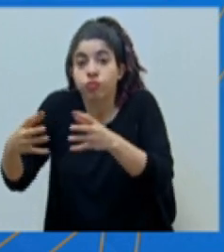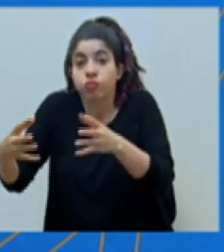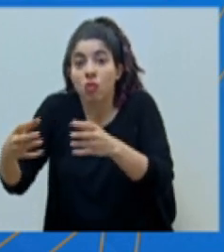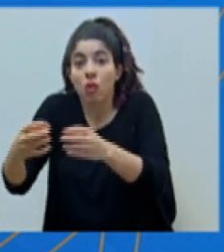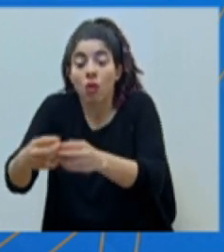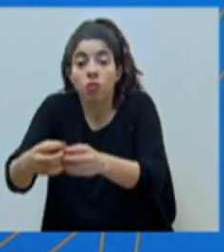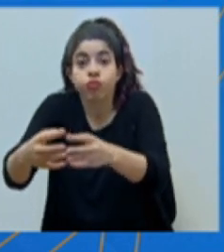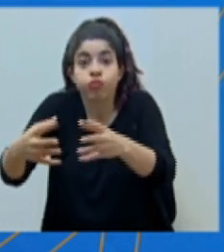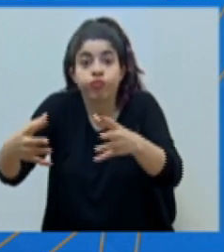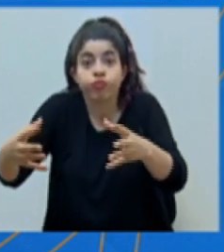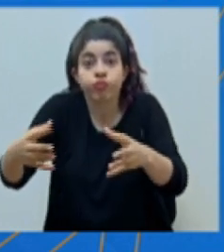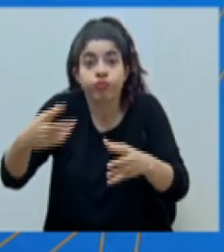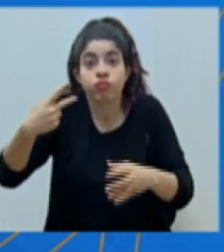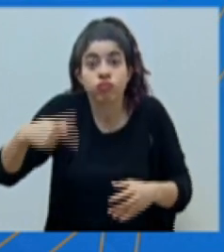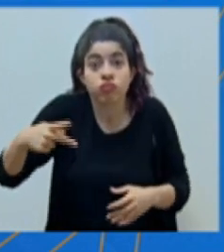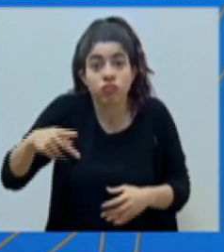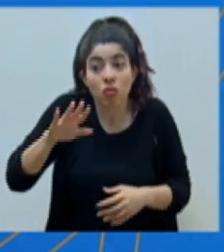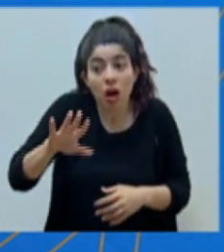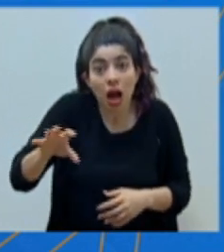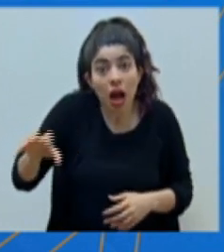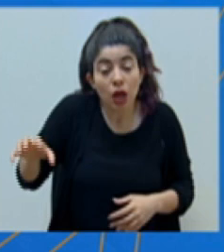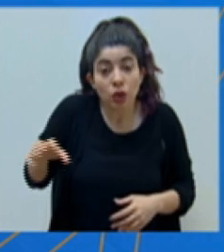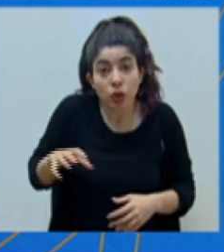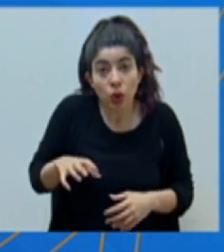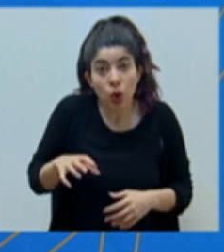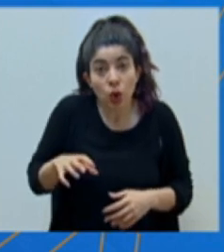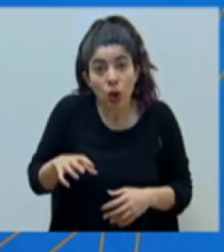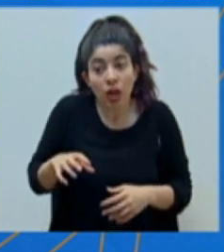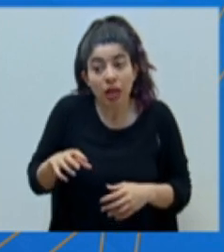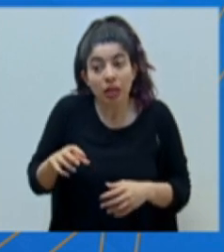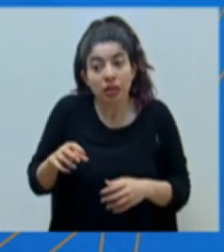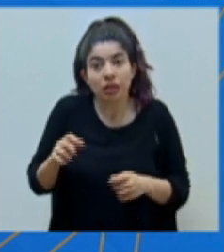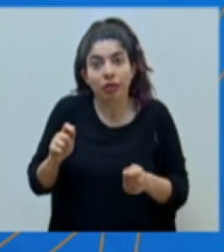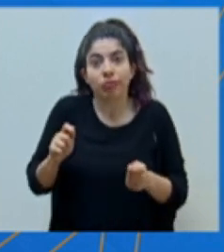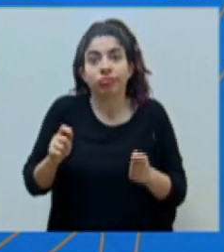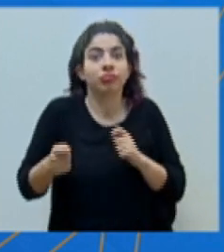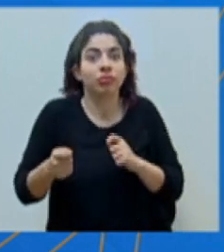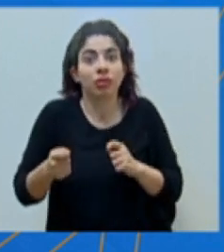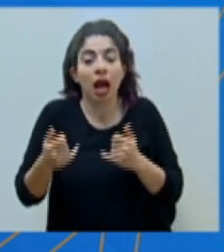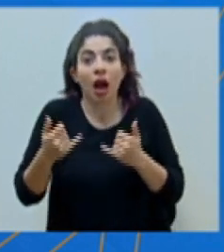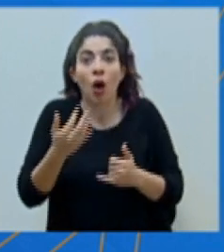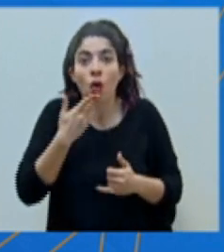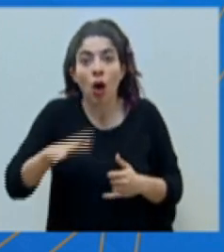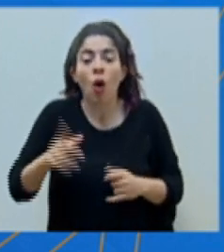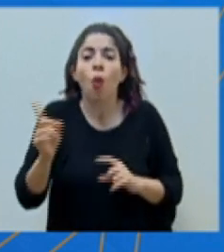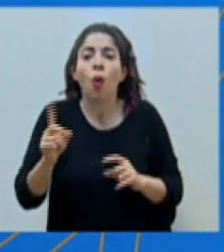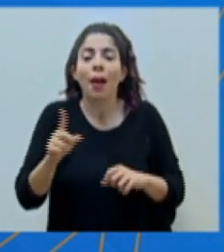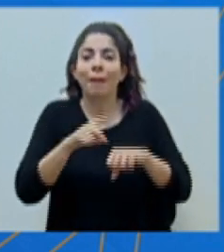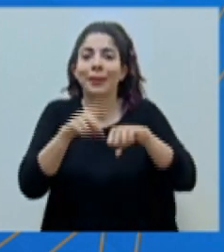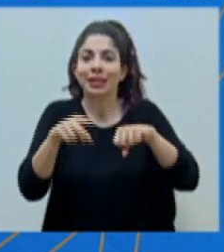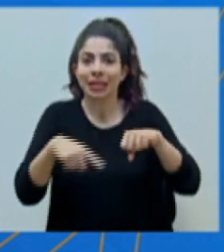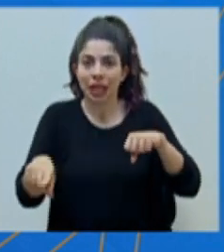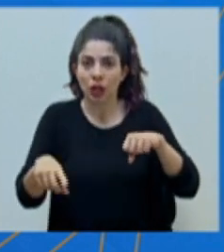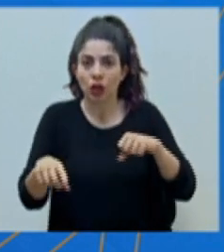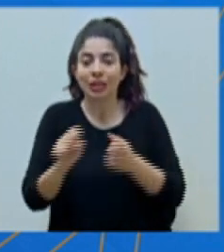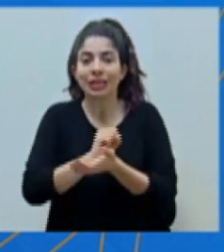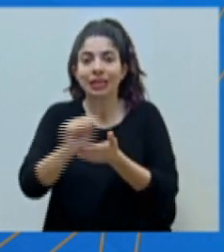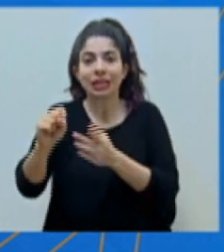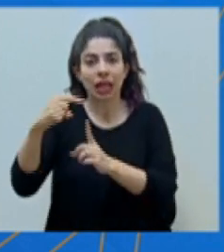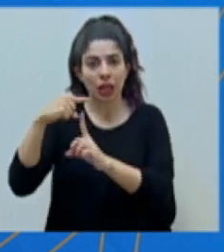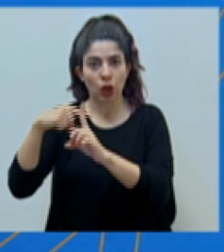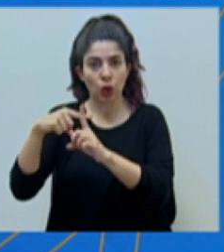de índice de riesgo cantonal para alcanzar la alerta naranja son Pérez Celedón, Santa